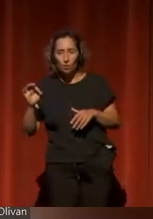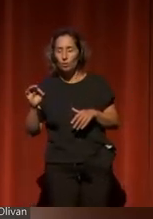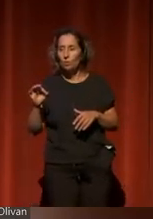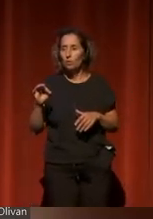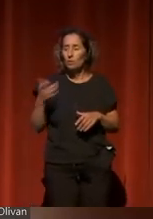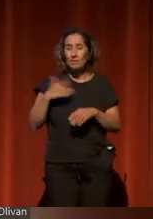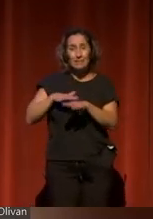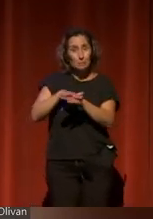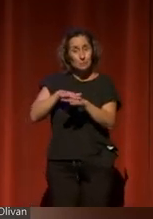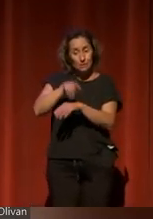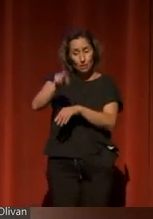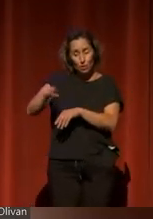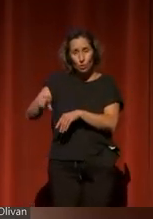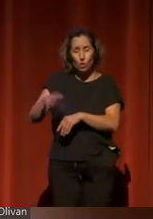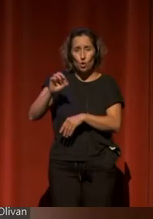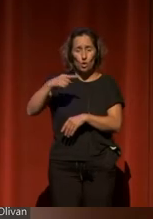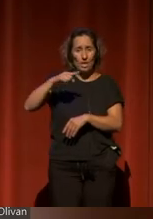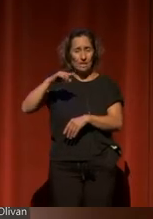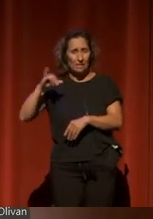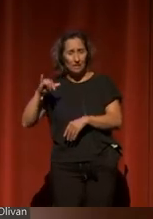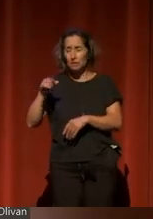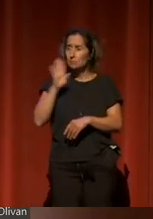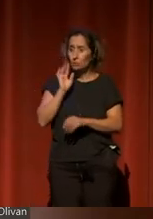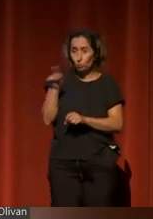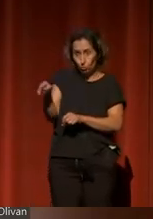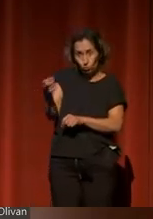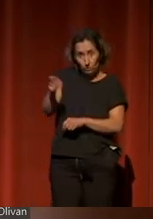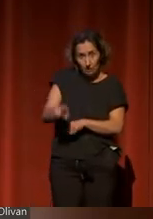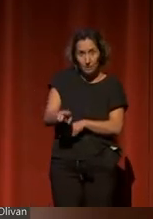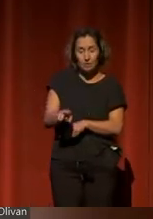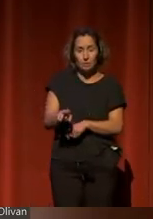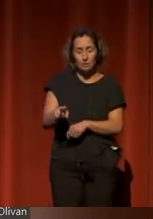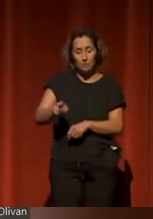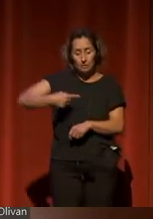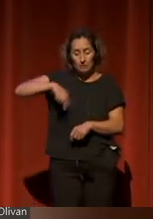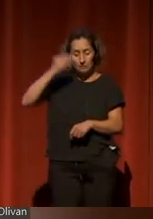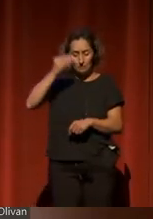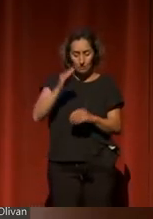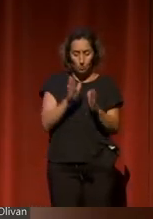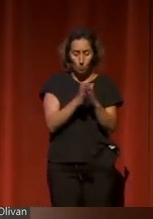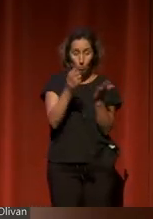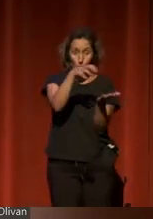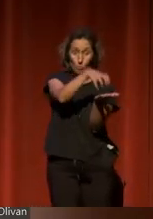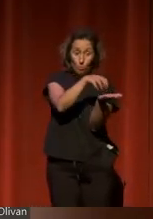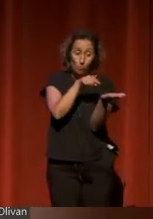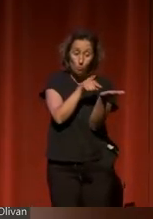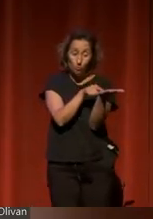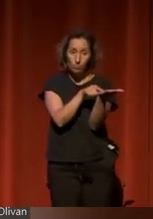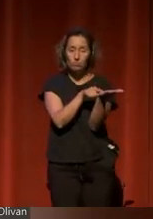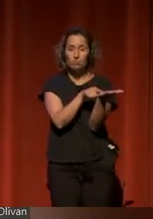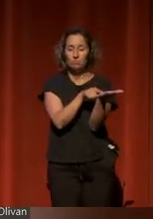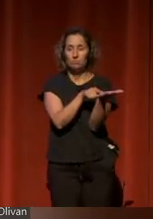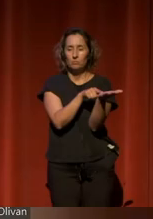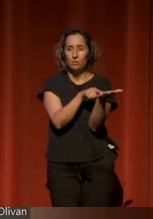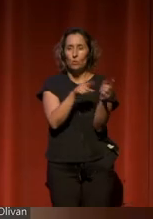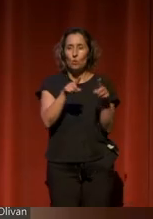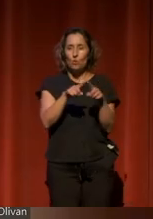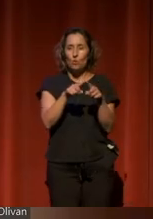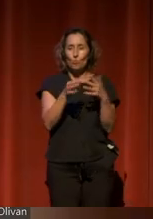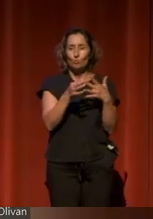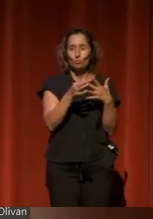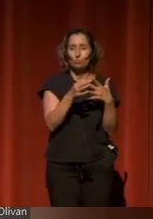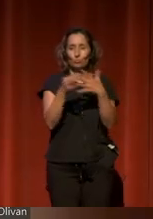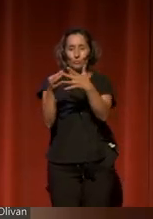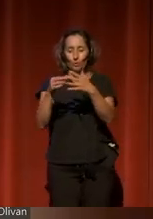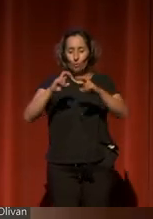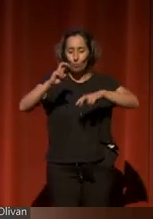del ministerio la gente del colegio tú misma eh que las bibliotecas pueden actuar Bueno pues en fin de banderos de